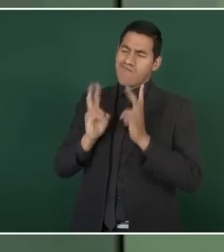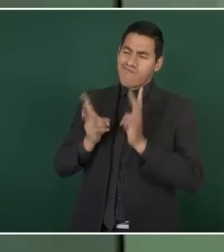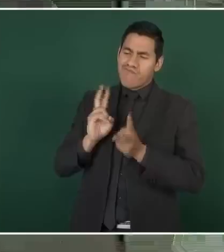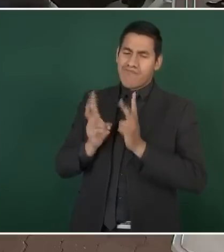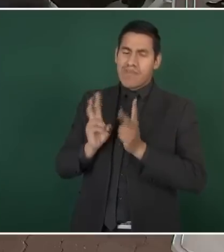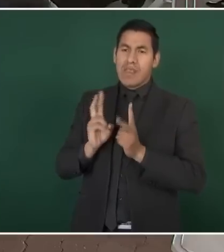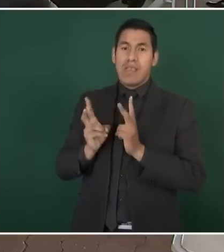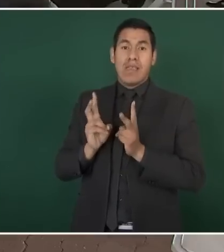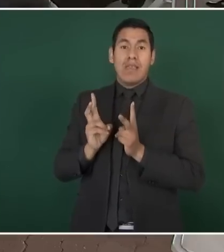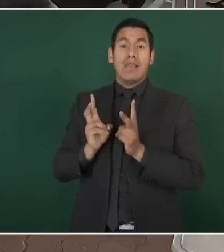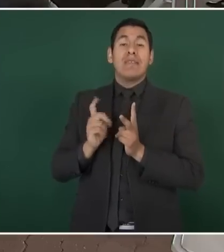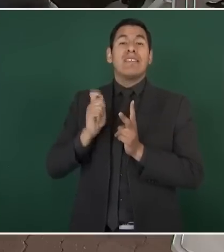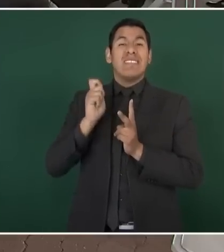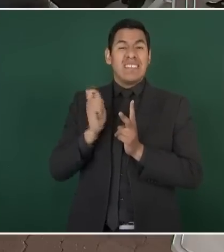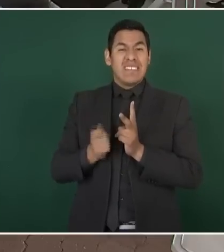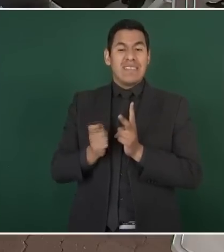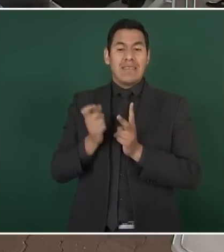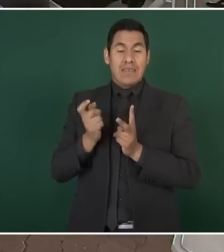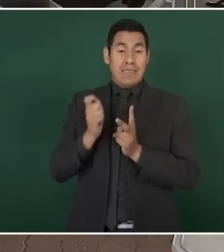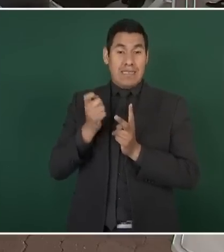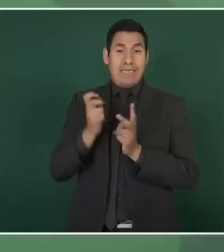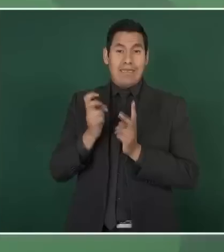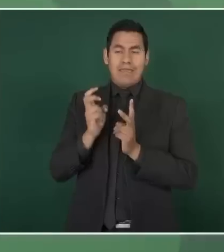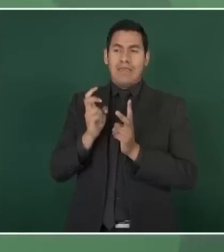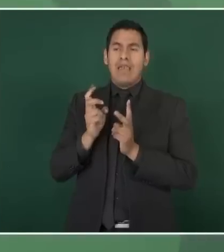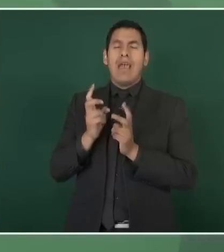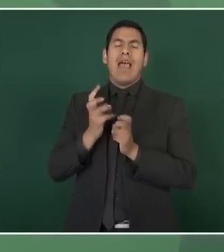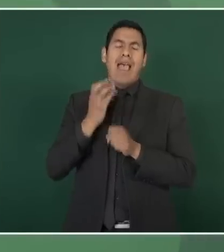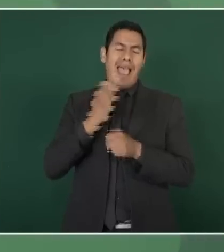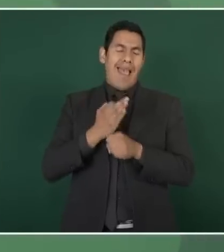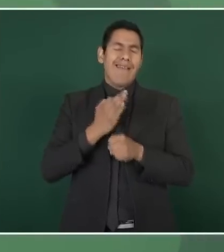en lo que ahora, como ya les dije, es un memorial